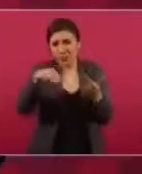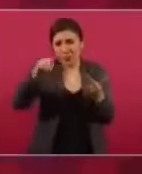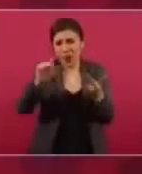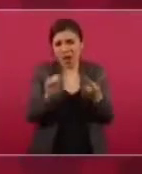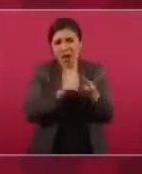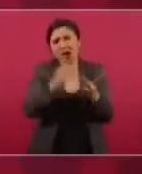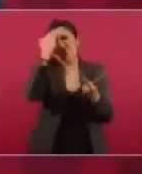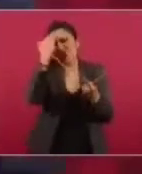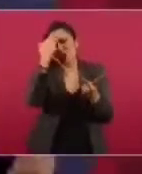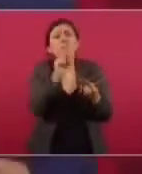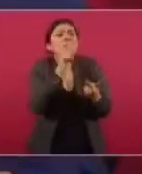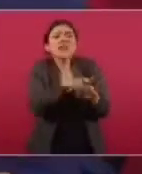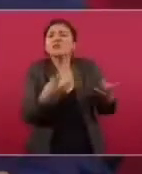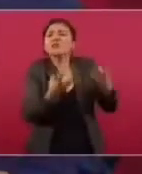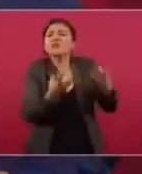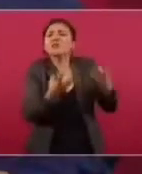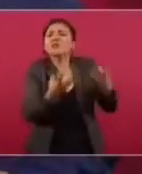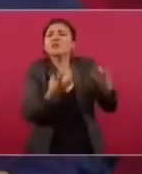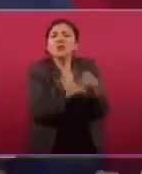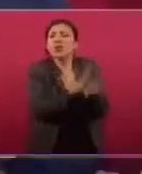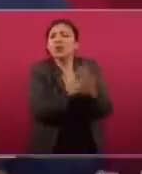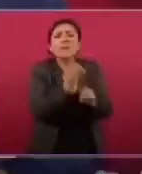conoce? Pues a los mismos.